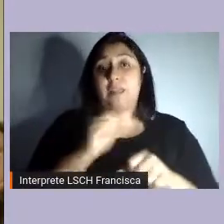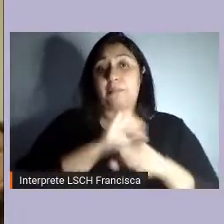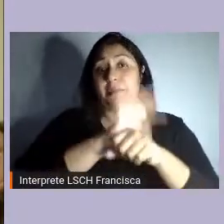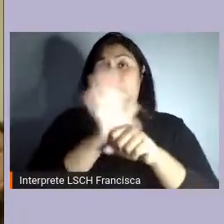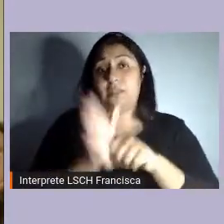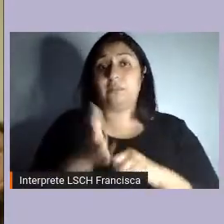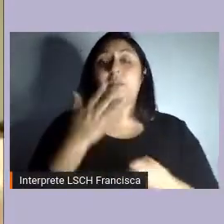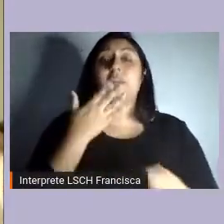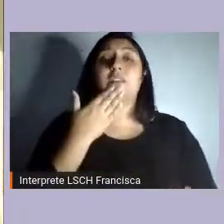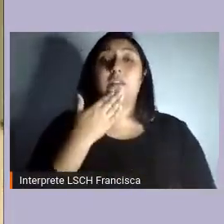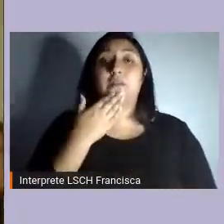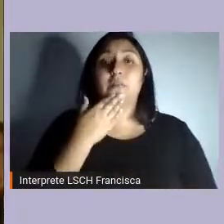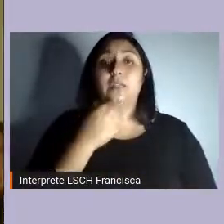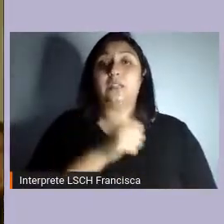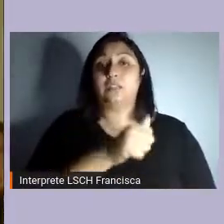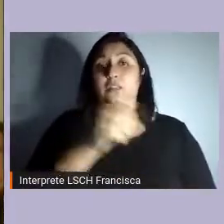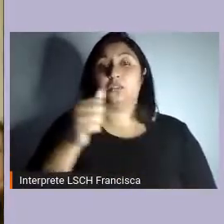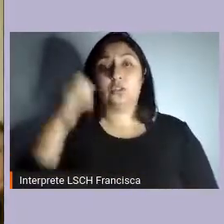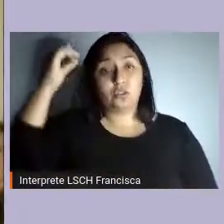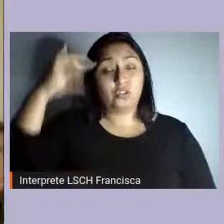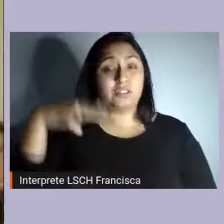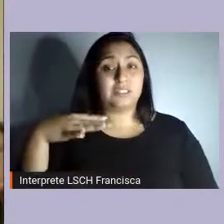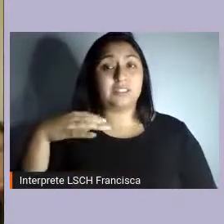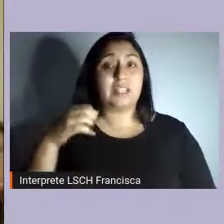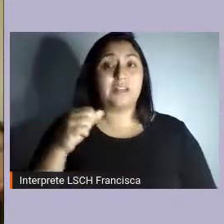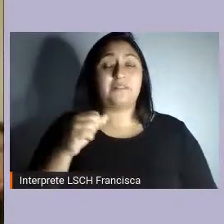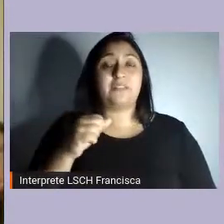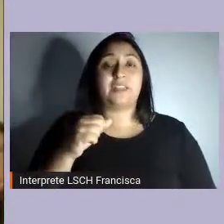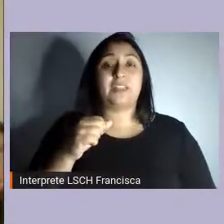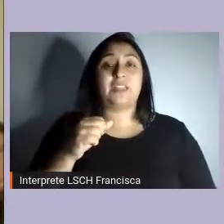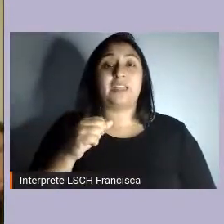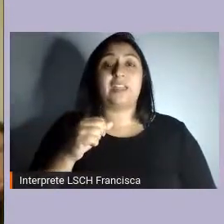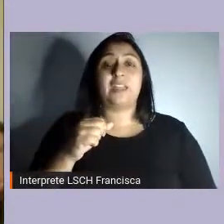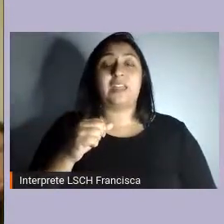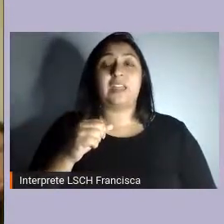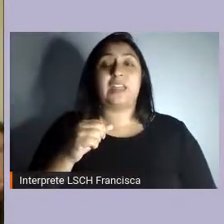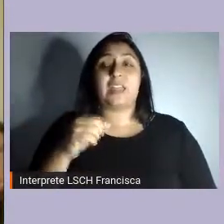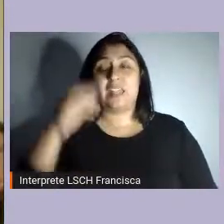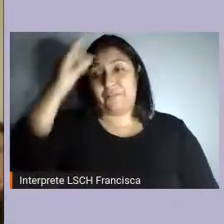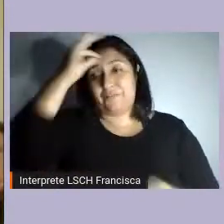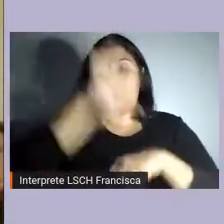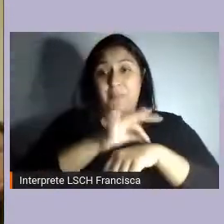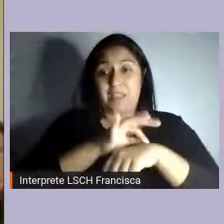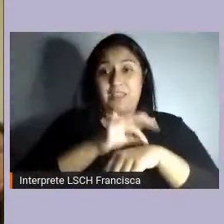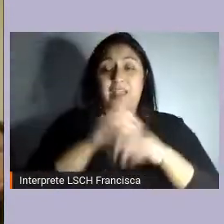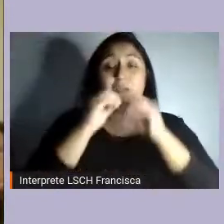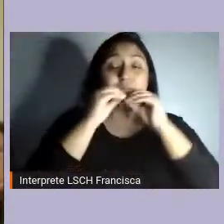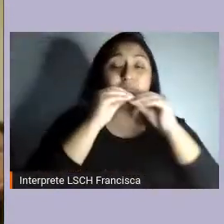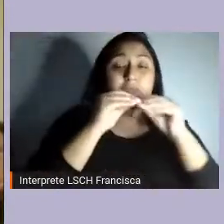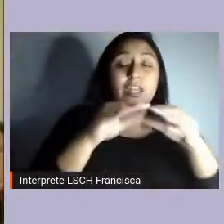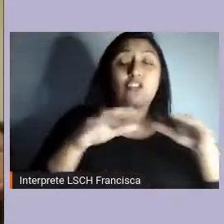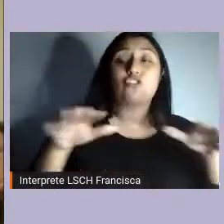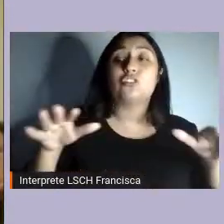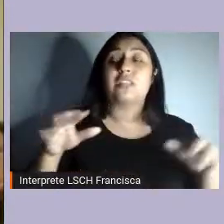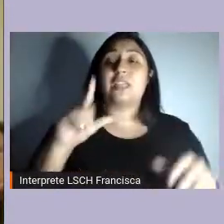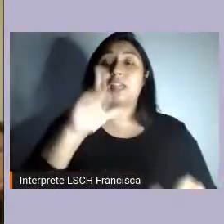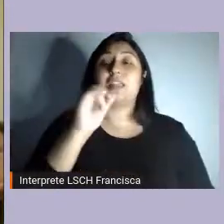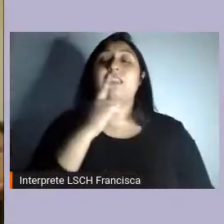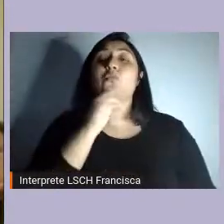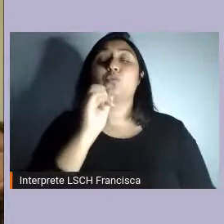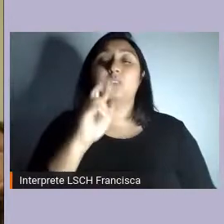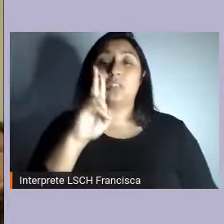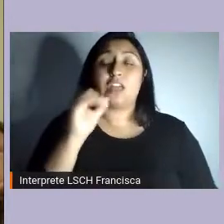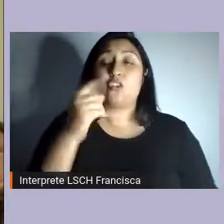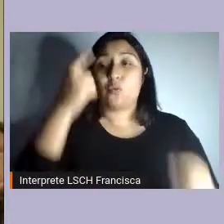nosotros esa historia famosa de las viruelas que ella contagia en el Lautaro. Entonces, tenemos